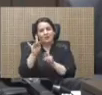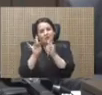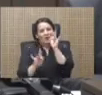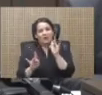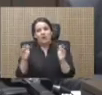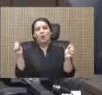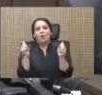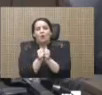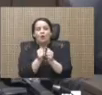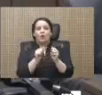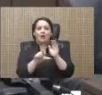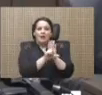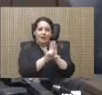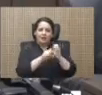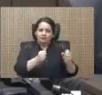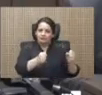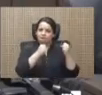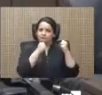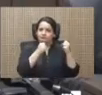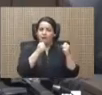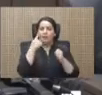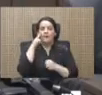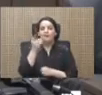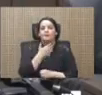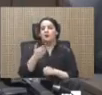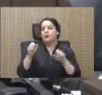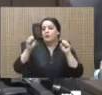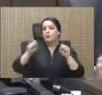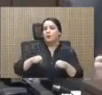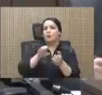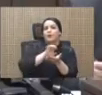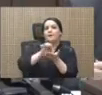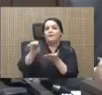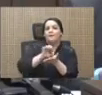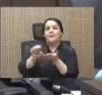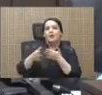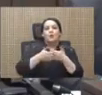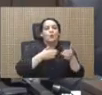robusta legislación para que así podamos evitar